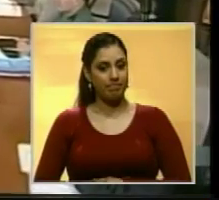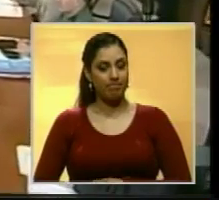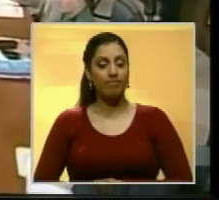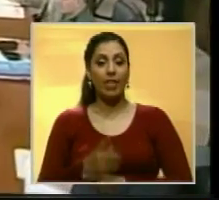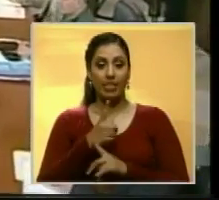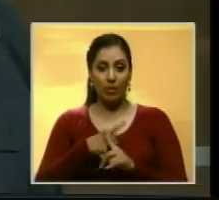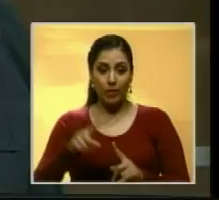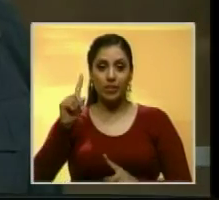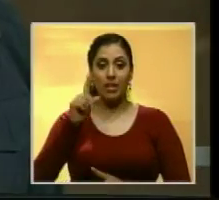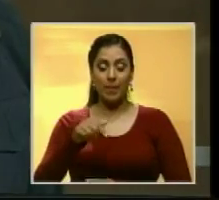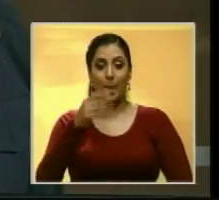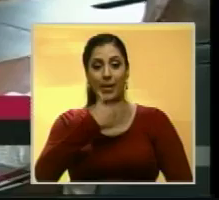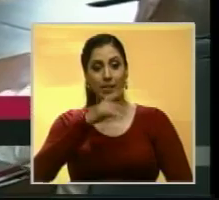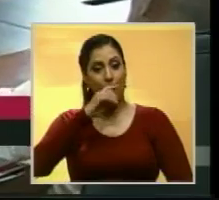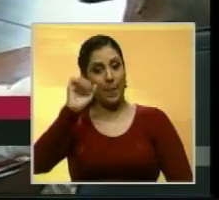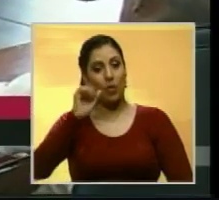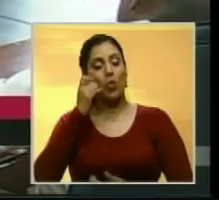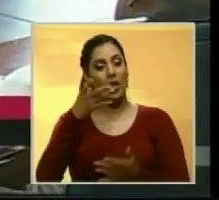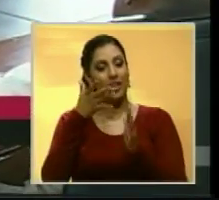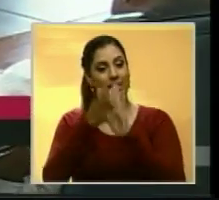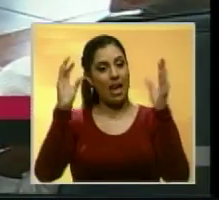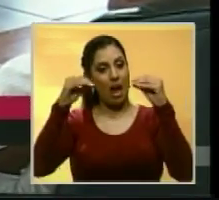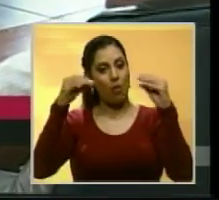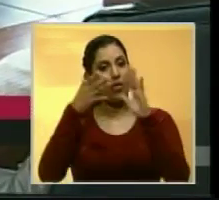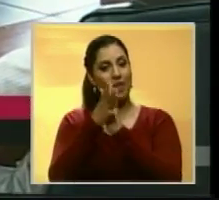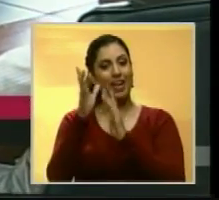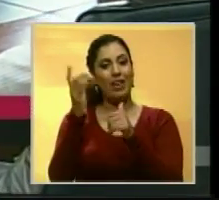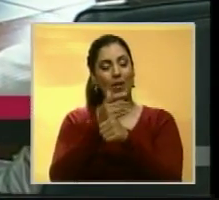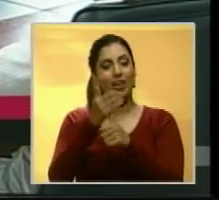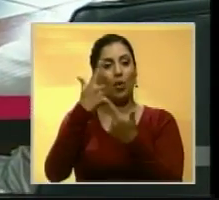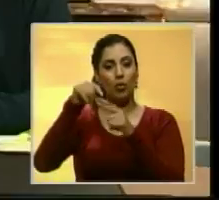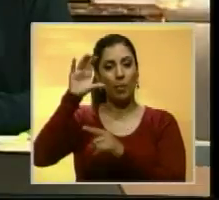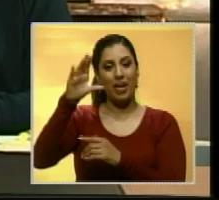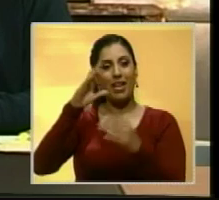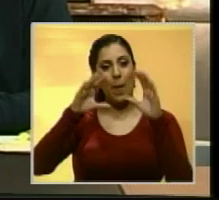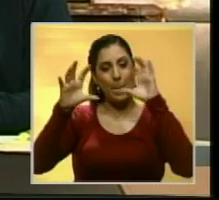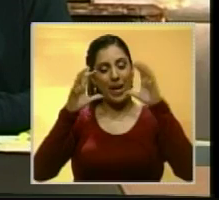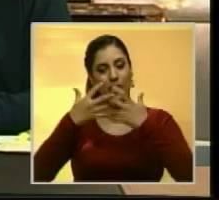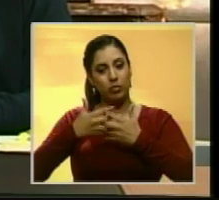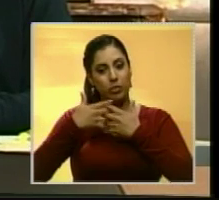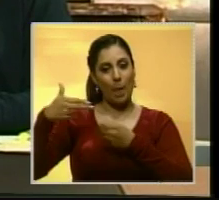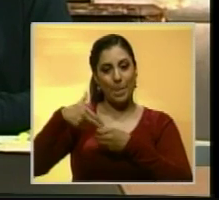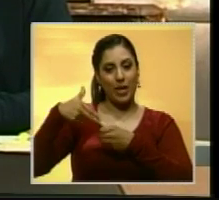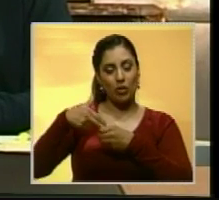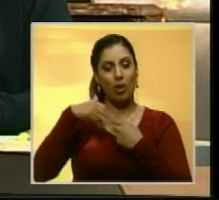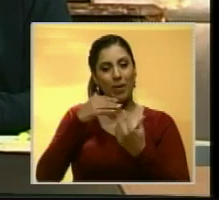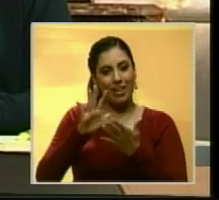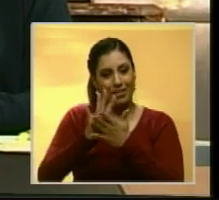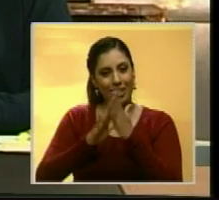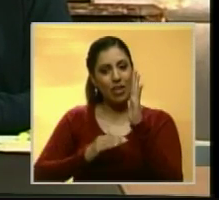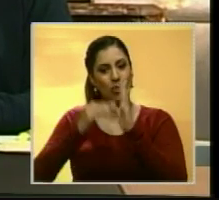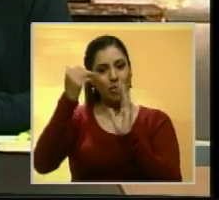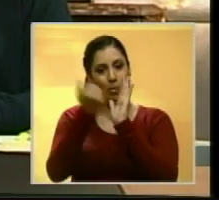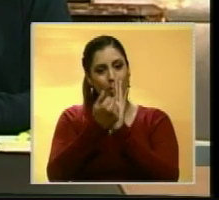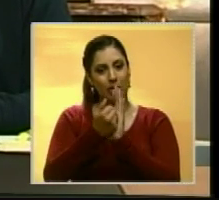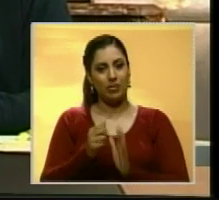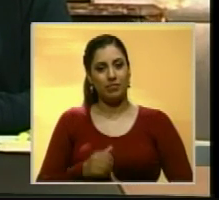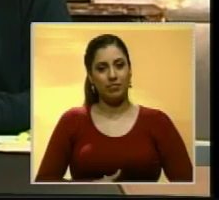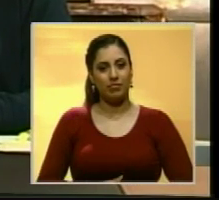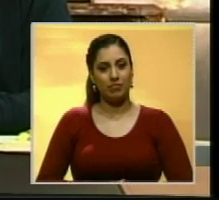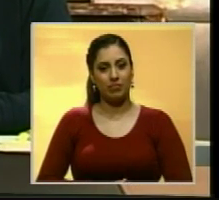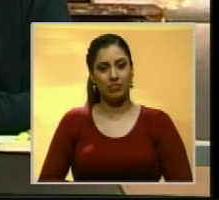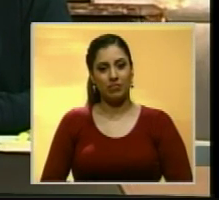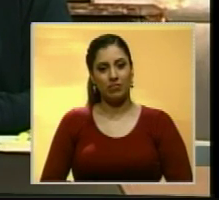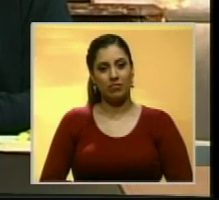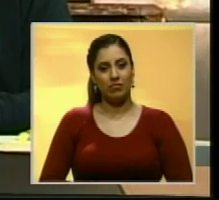De igual forma, el mandatario nacional celebró el acuerdo que se logró en Argelia con los países productores de petróleo para estabilizar los precios del crudo.